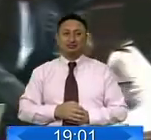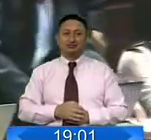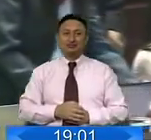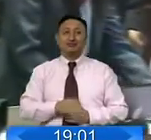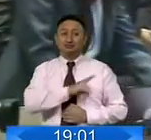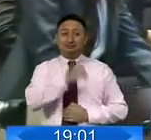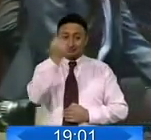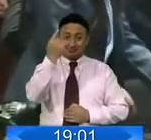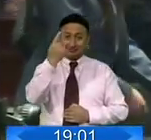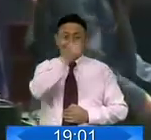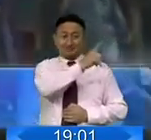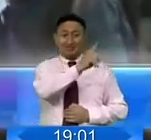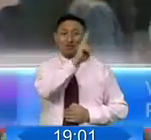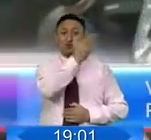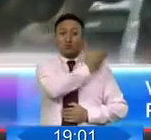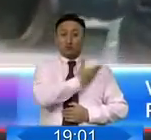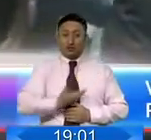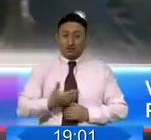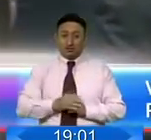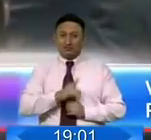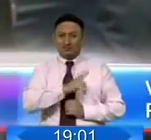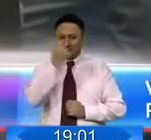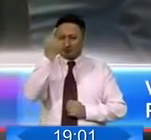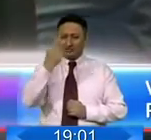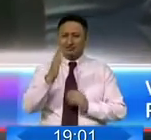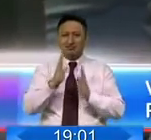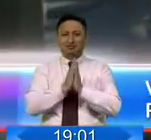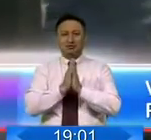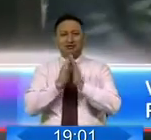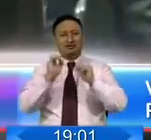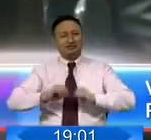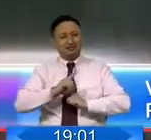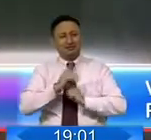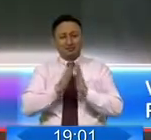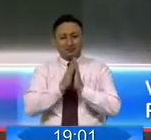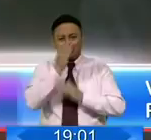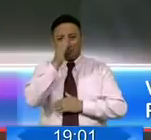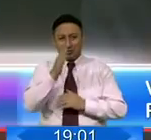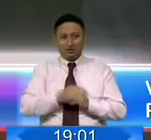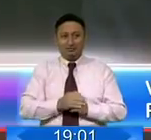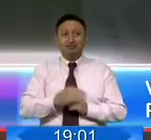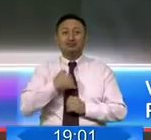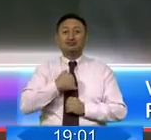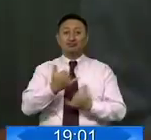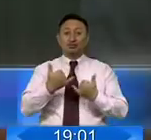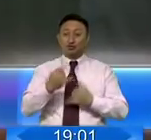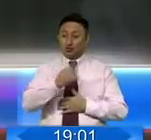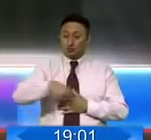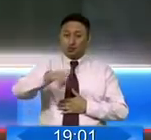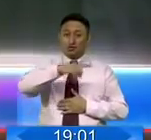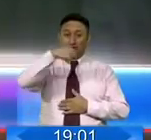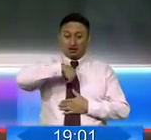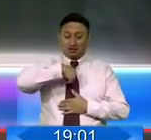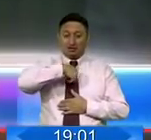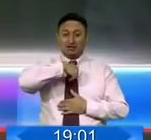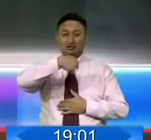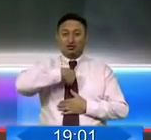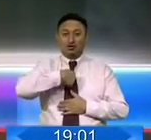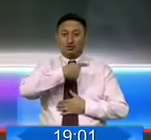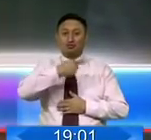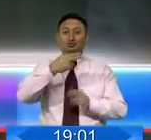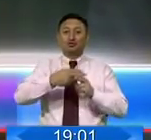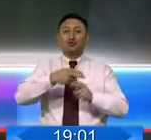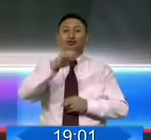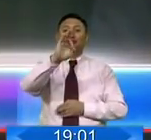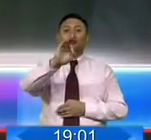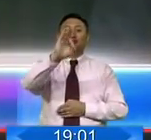entendiendo esto slam ante nuevo vicepresidente hizo un pedido con broma incluida me presento hoy ante ustedes ante todos soy